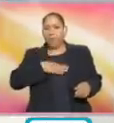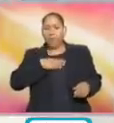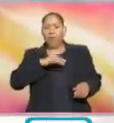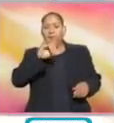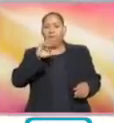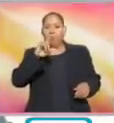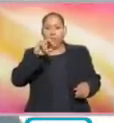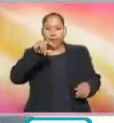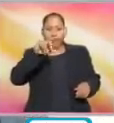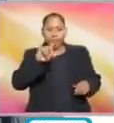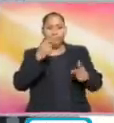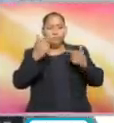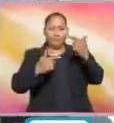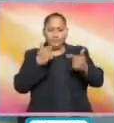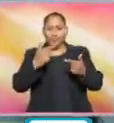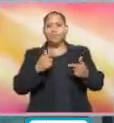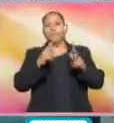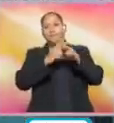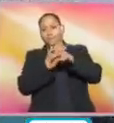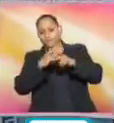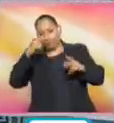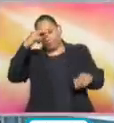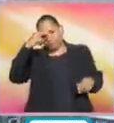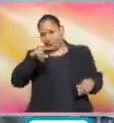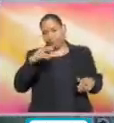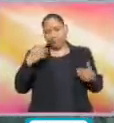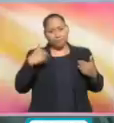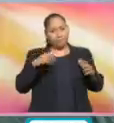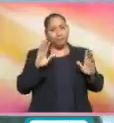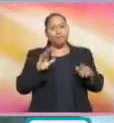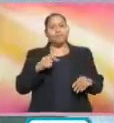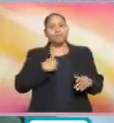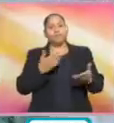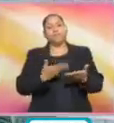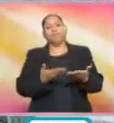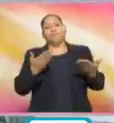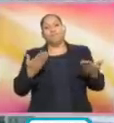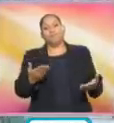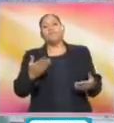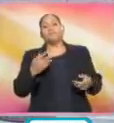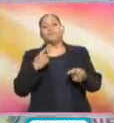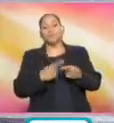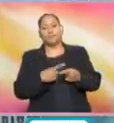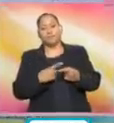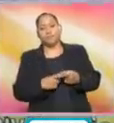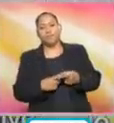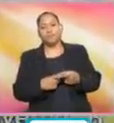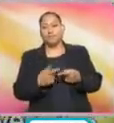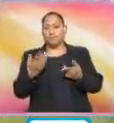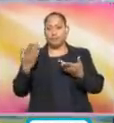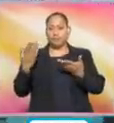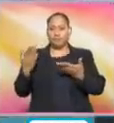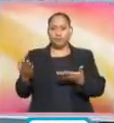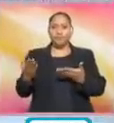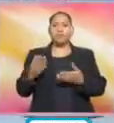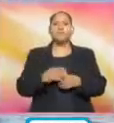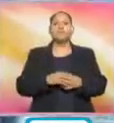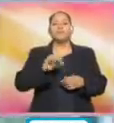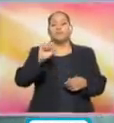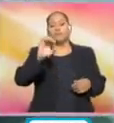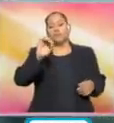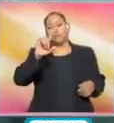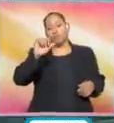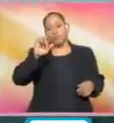los gimnasios y toda la tradición, la Arena México. En fin, le presento aquí en Cree, tío Alberto, al maestro